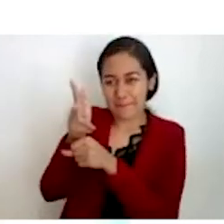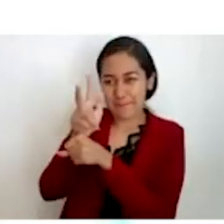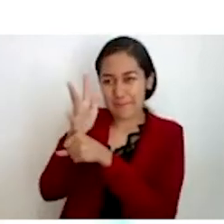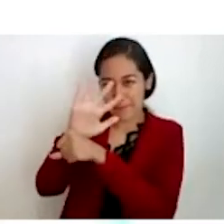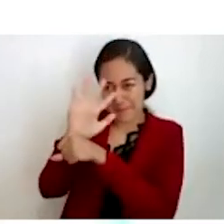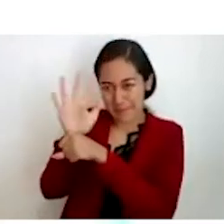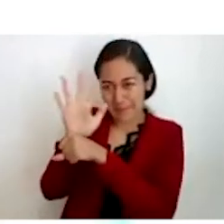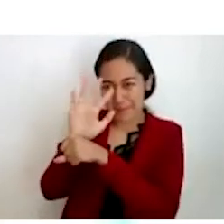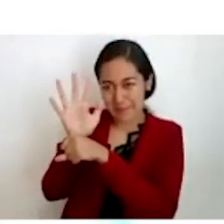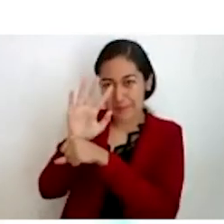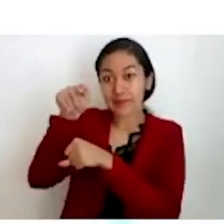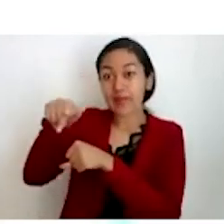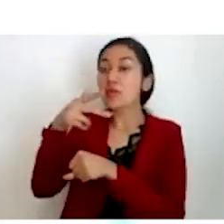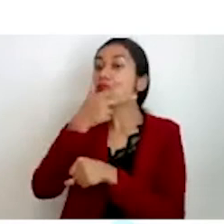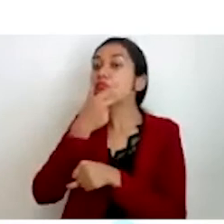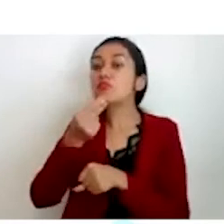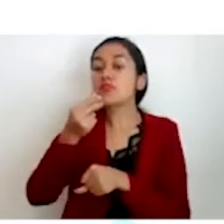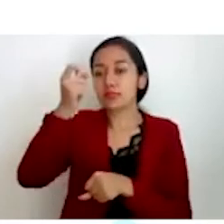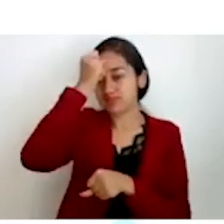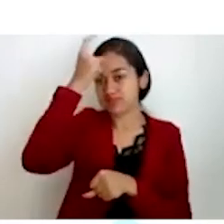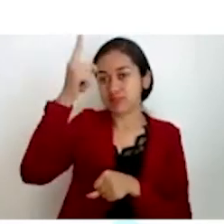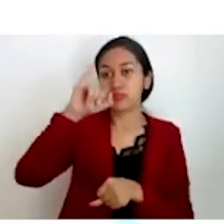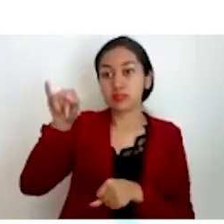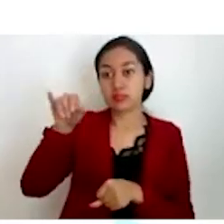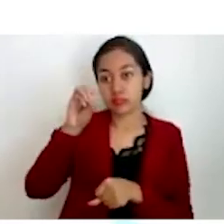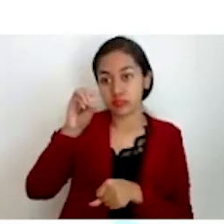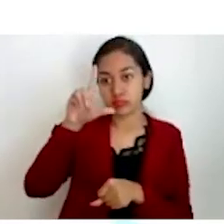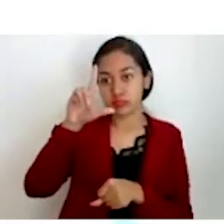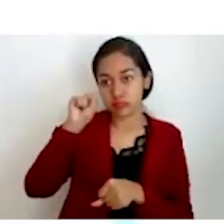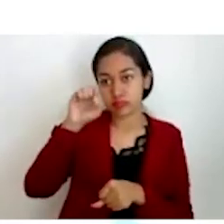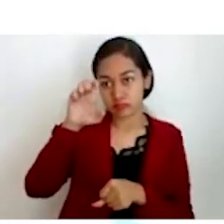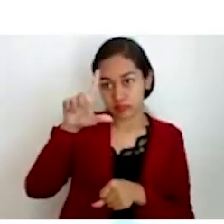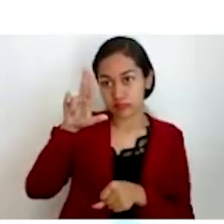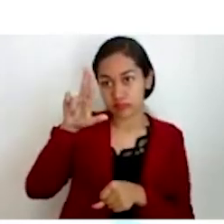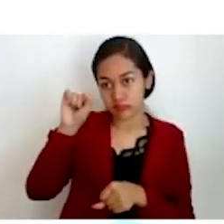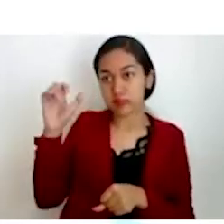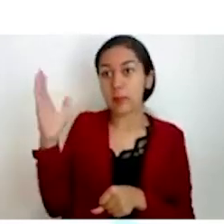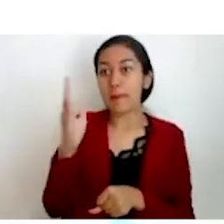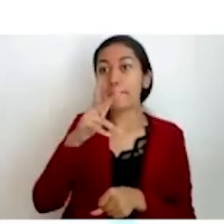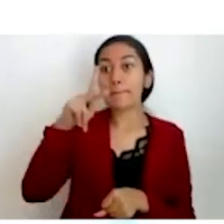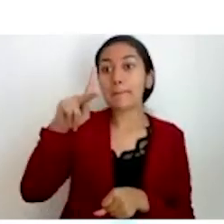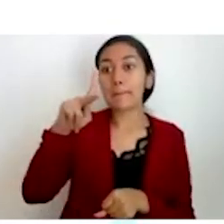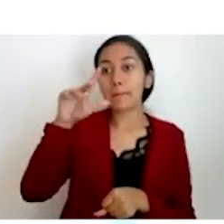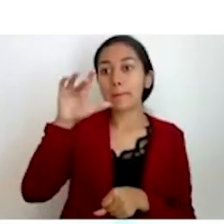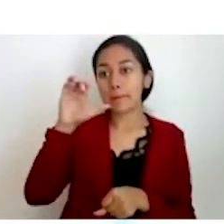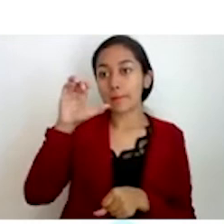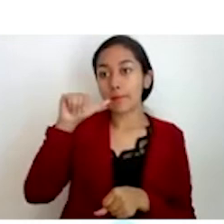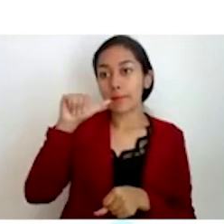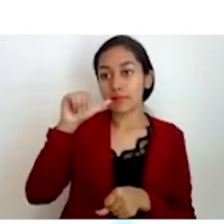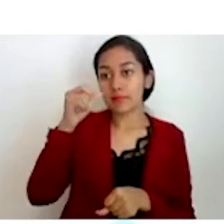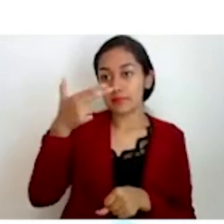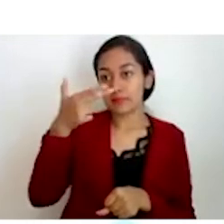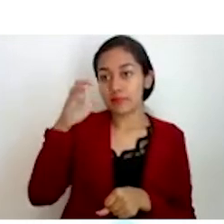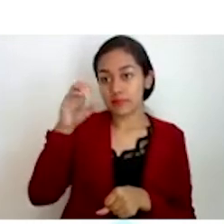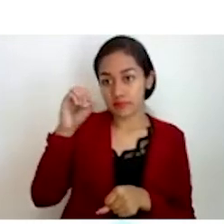recordarán, es de José Emilio Pacheco y Ripstein, resulta ser una reconstrucción de un caso real que no fue una mera coincidencia,